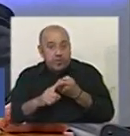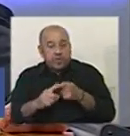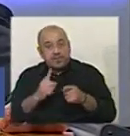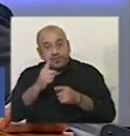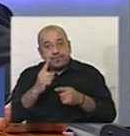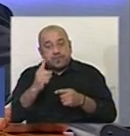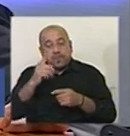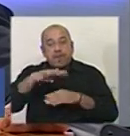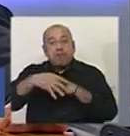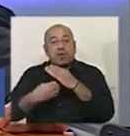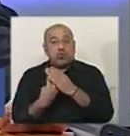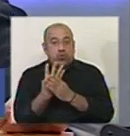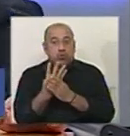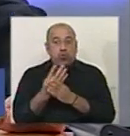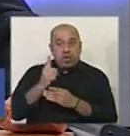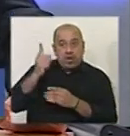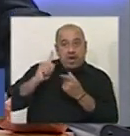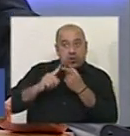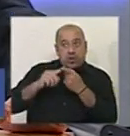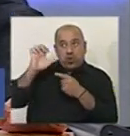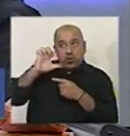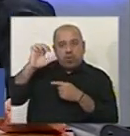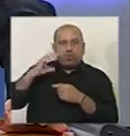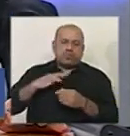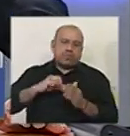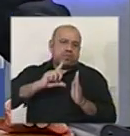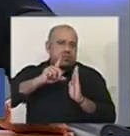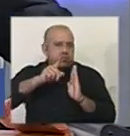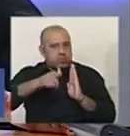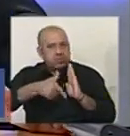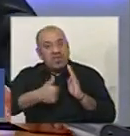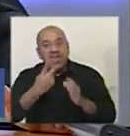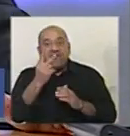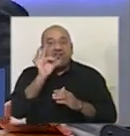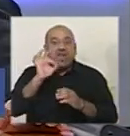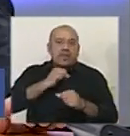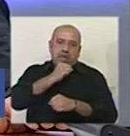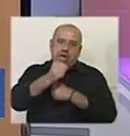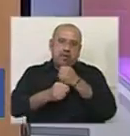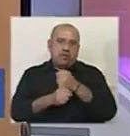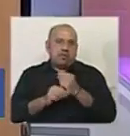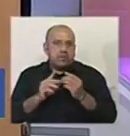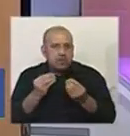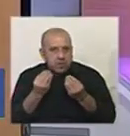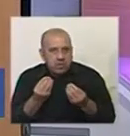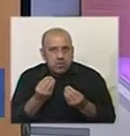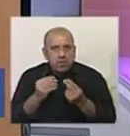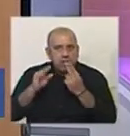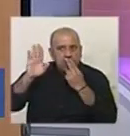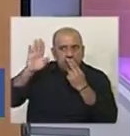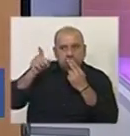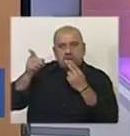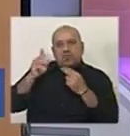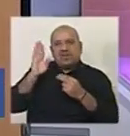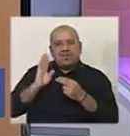el Mercosur y la Unión Europea, viene demorado desde hace varios años. Es injusto echarle la culpa a Bolsonaro cuando hace 20 años que están